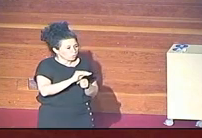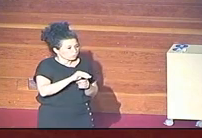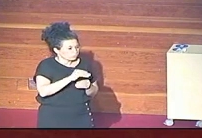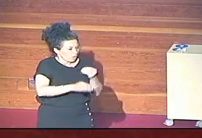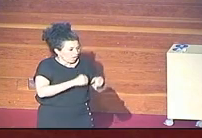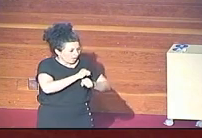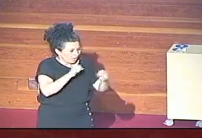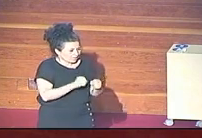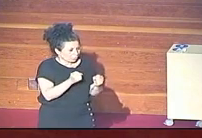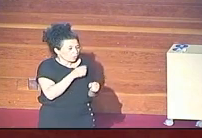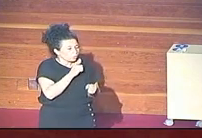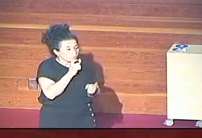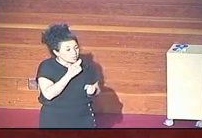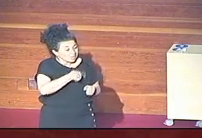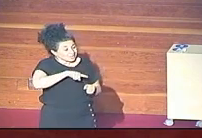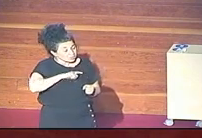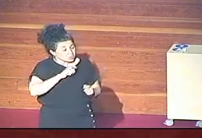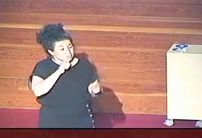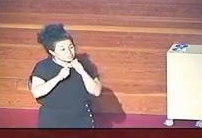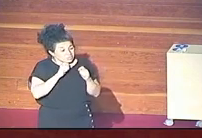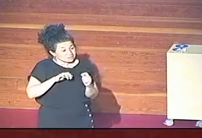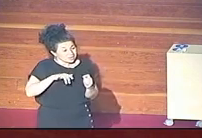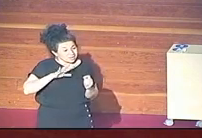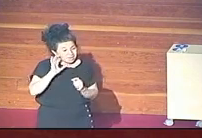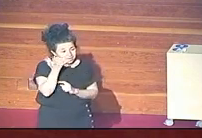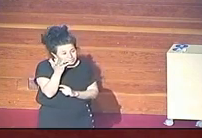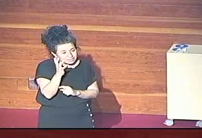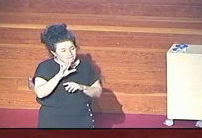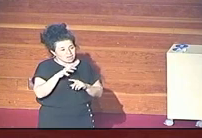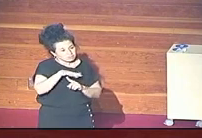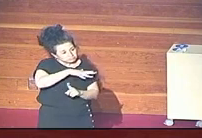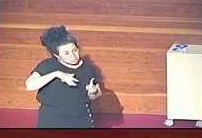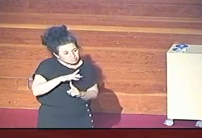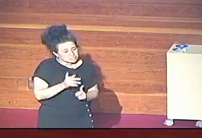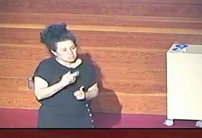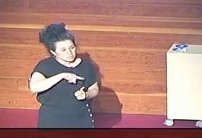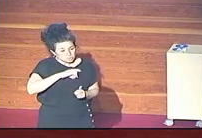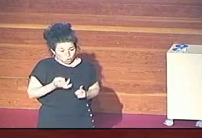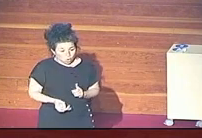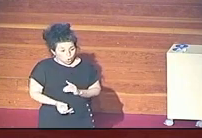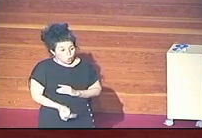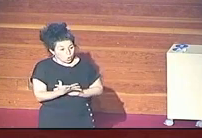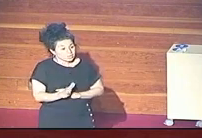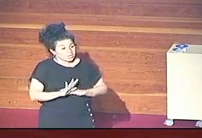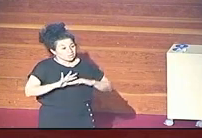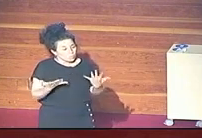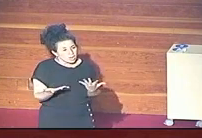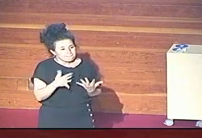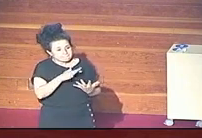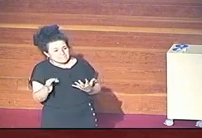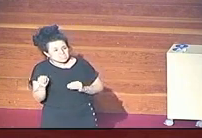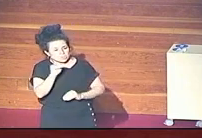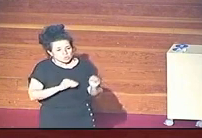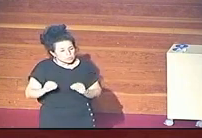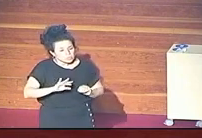pues nos tocó explicar cuál fue el origen y cuáles serán las soluciones que podíamos tener porque